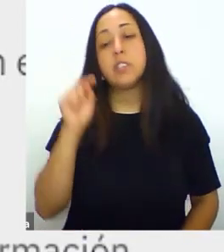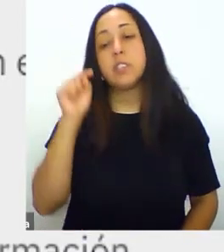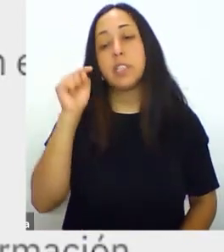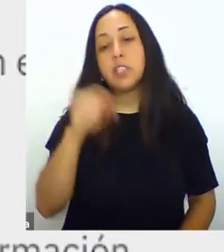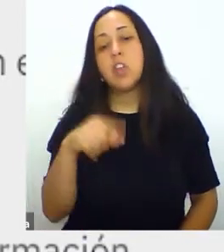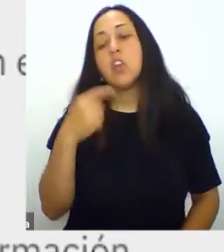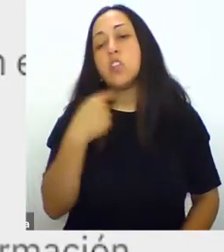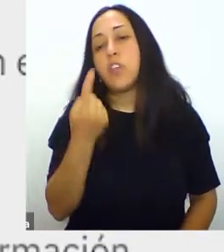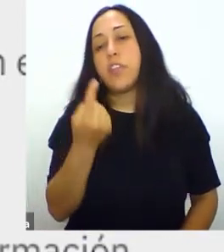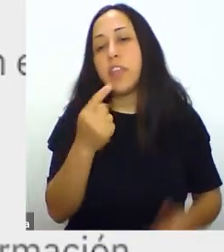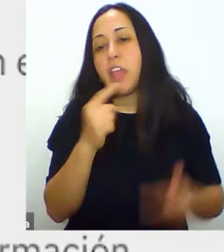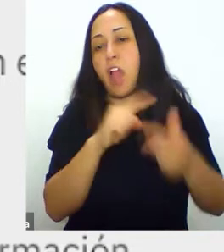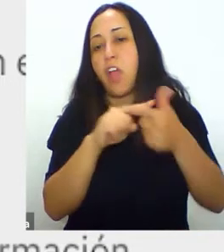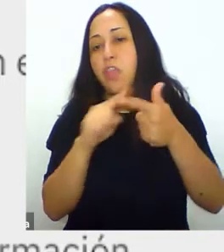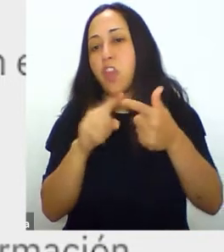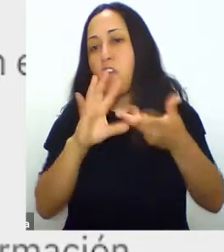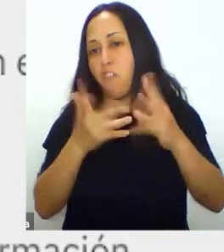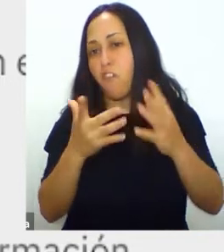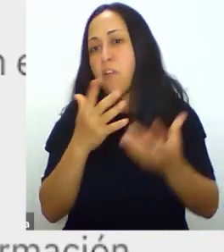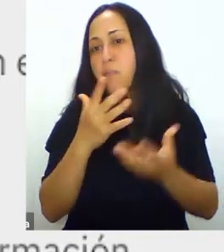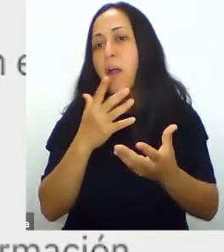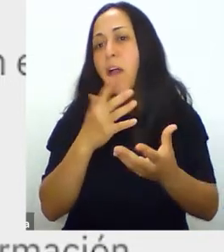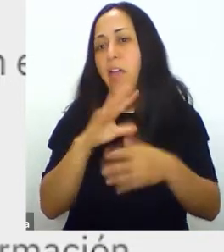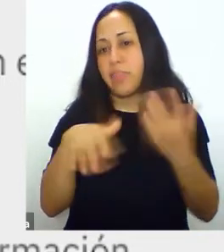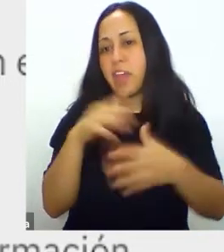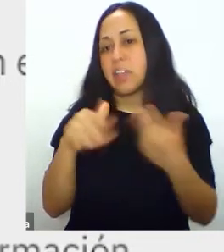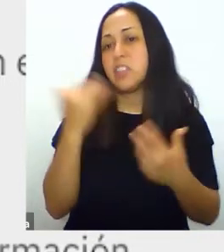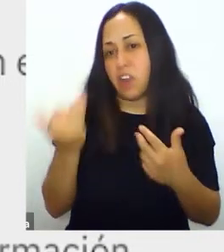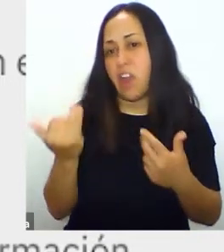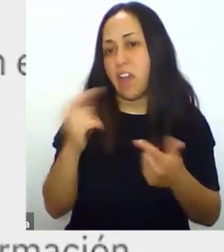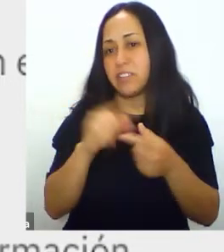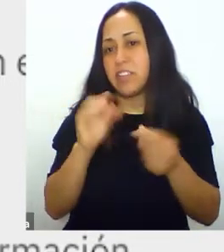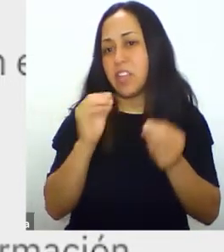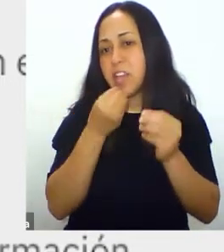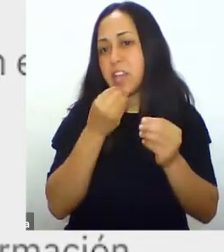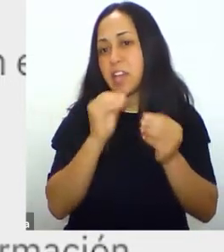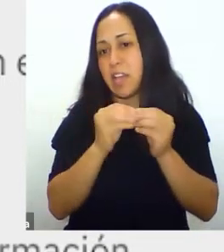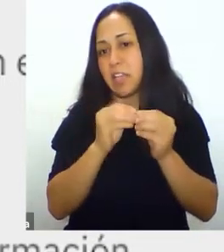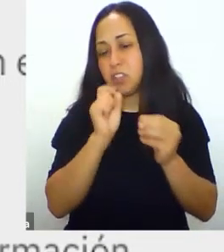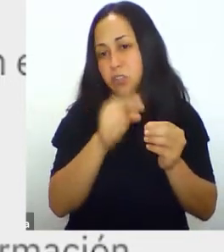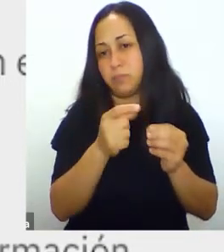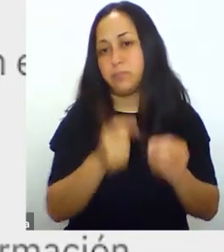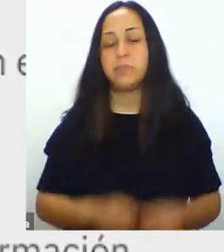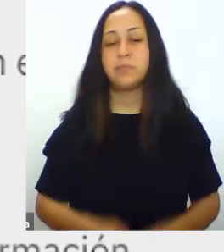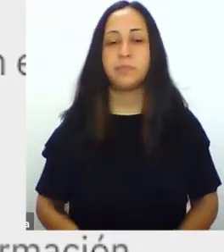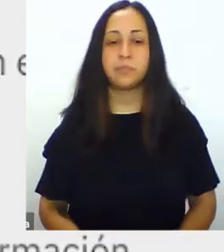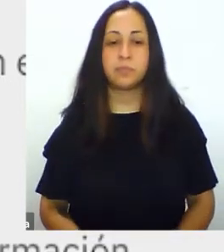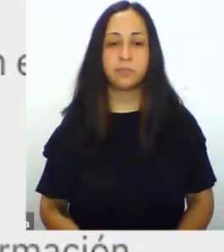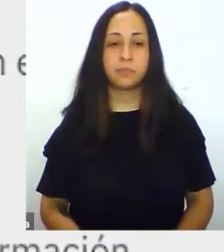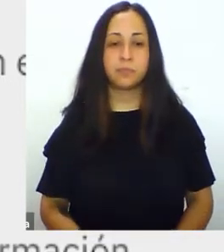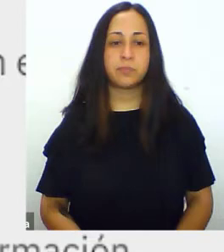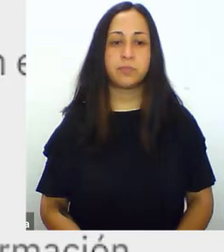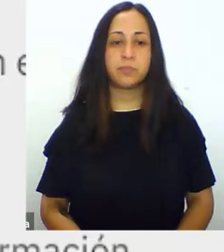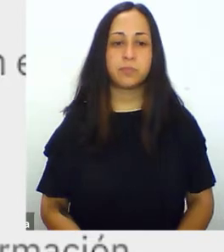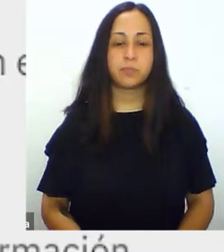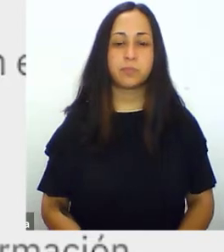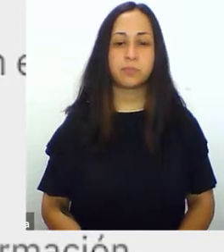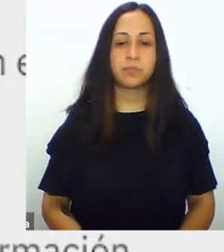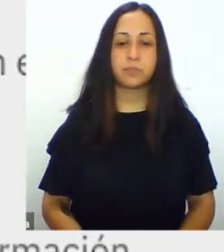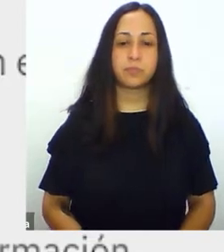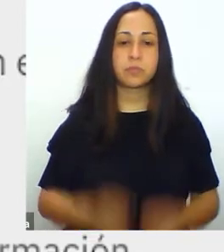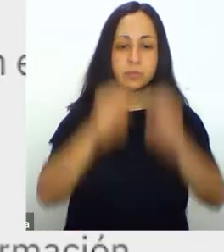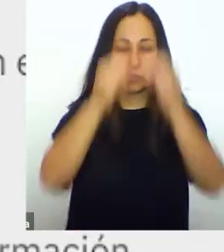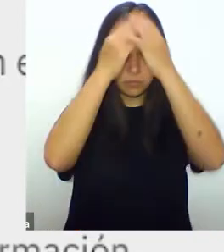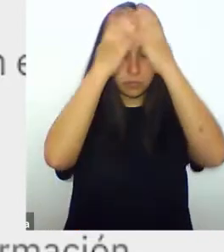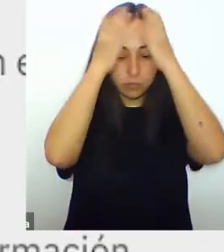Entonces yo diría que esos son los 2 tipos de agresión que Juana está sufriendo en este caso. Podemos